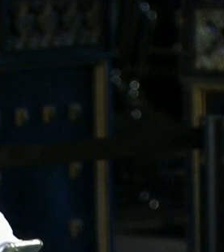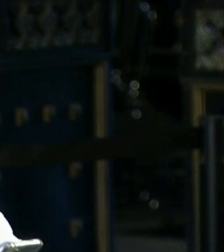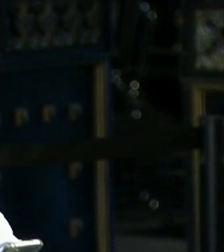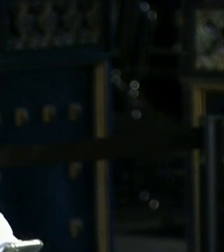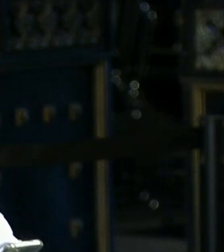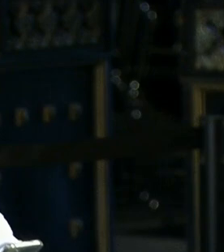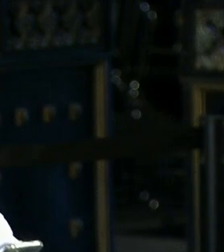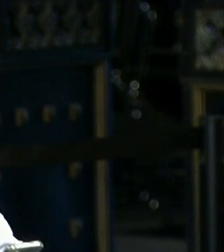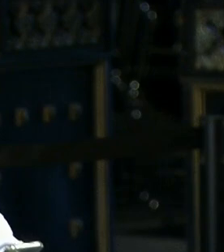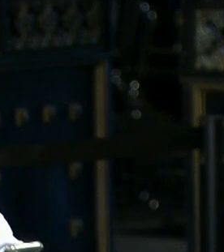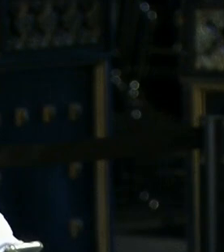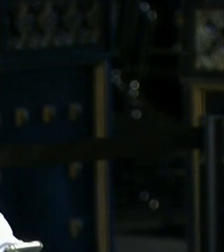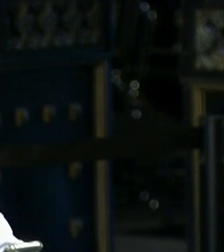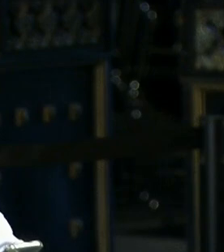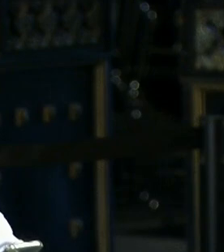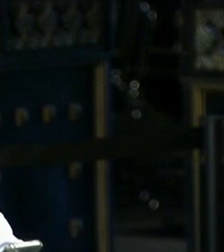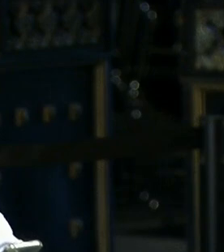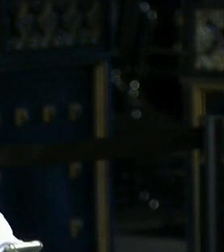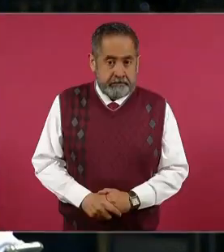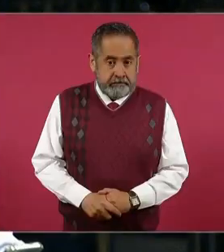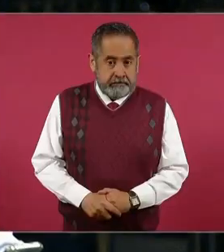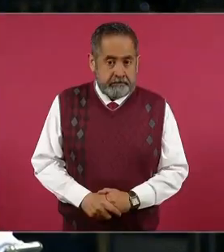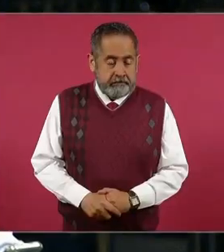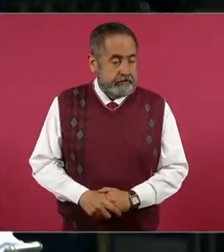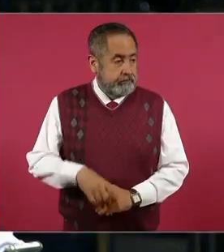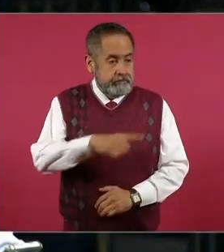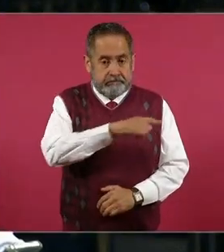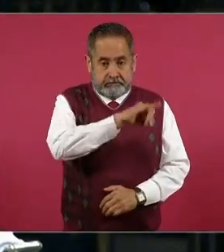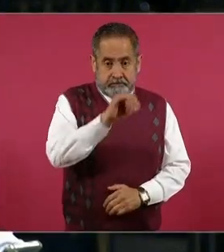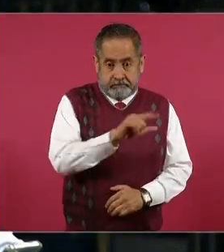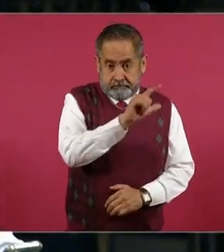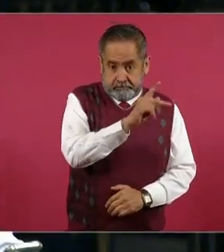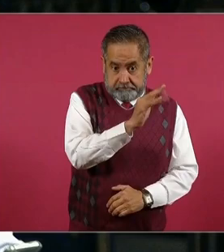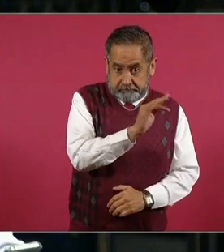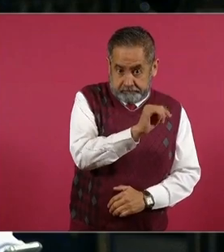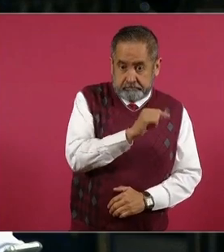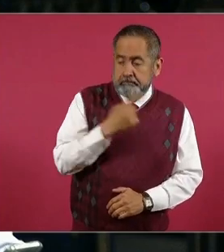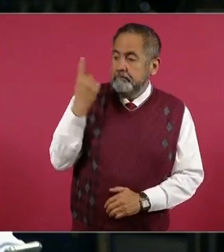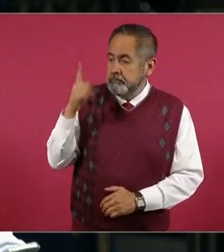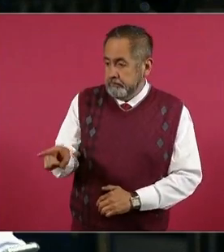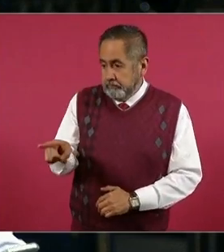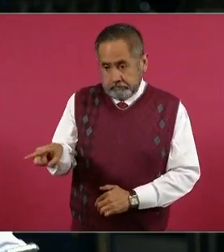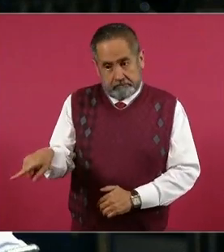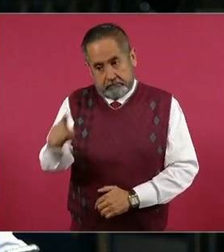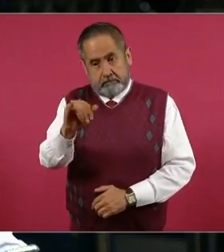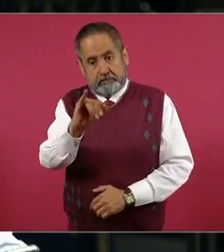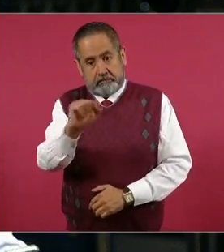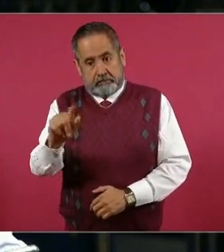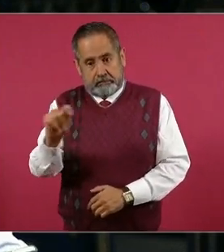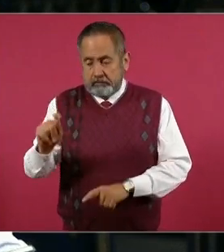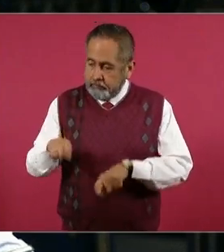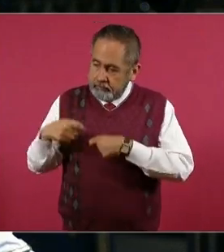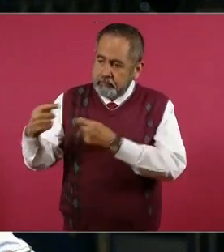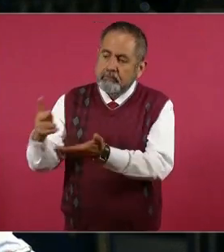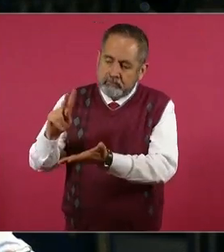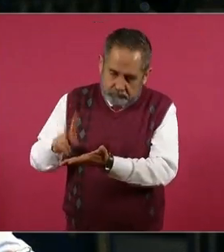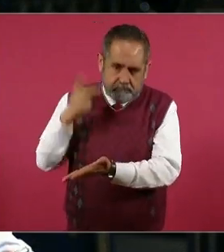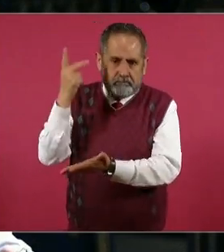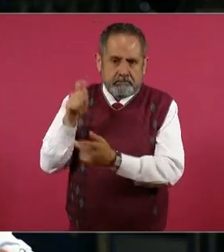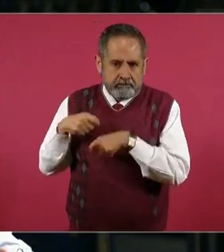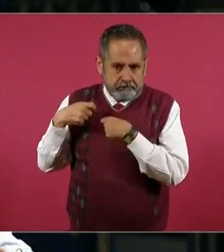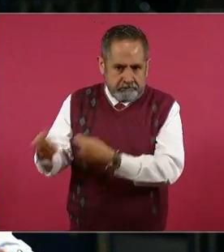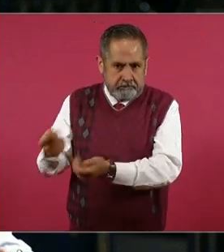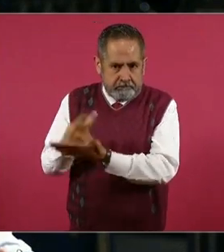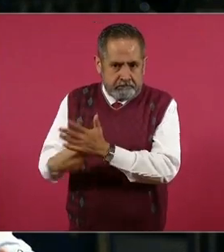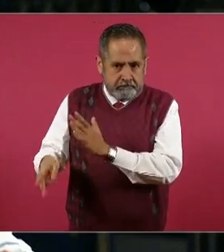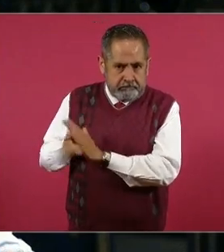la restitución de sus derechos laborales. Sin embargo, el ISSSTE no cumplió con el reconocimiento completo de